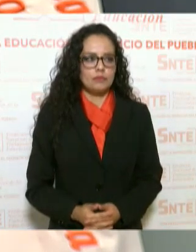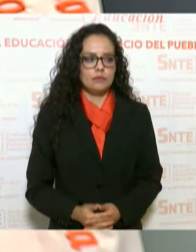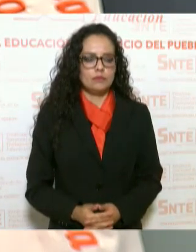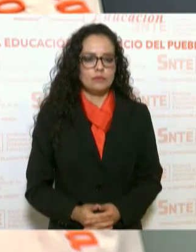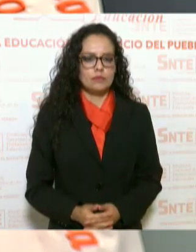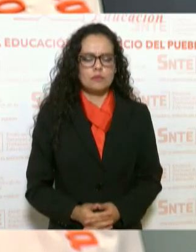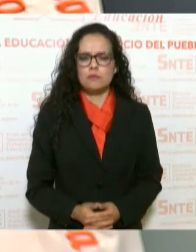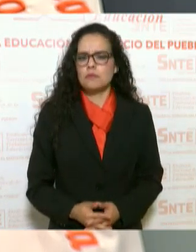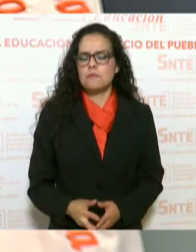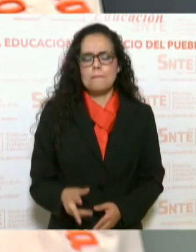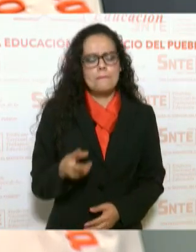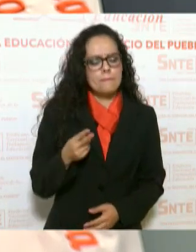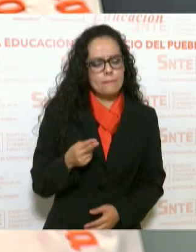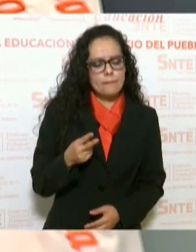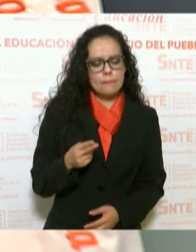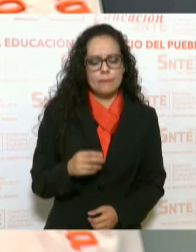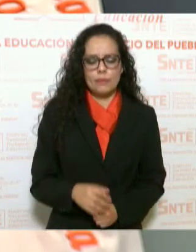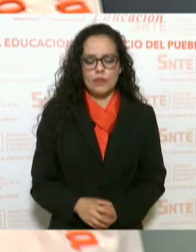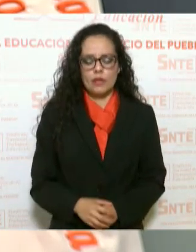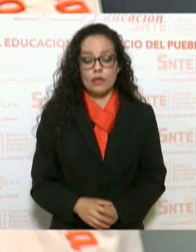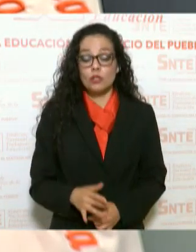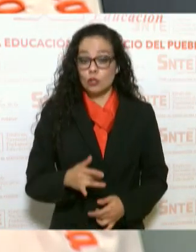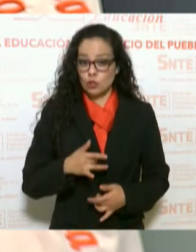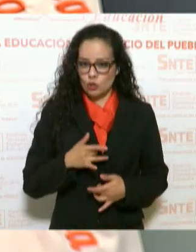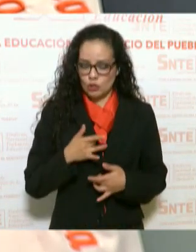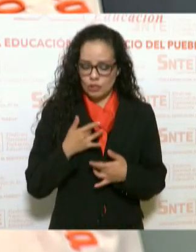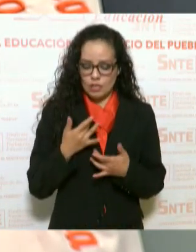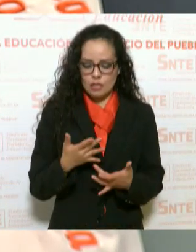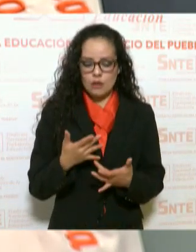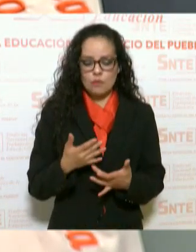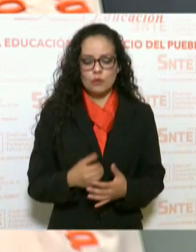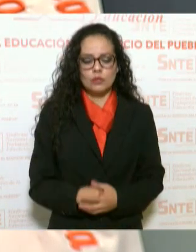Y también nos sentimos